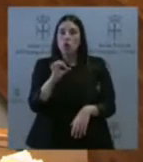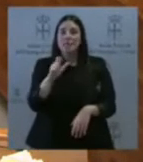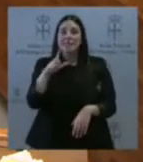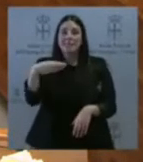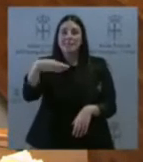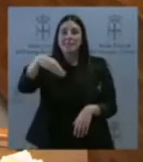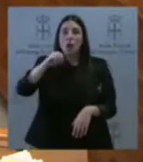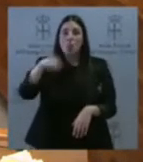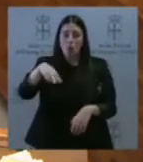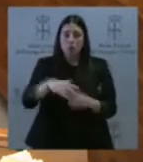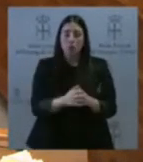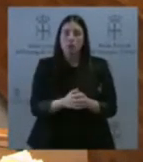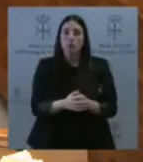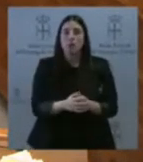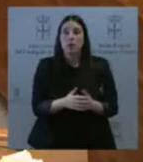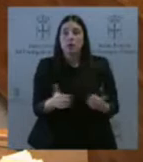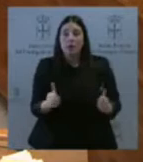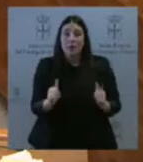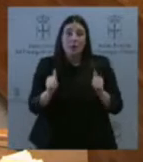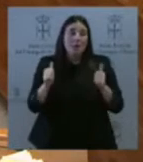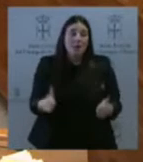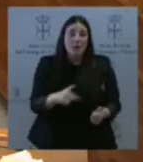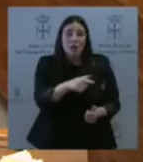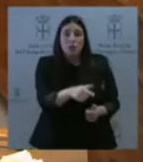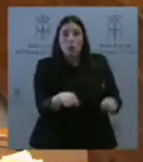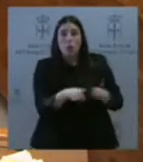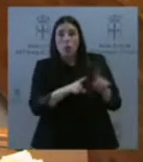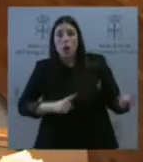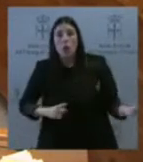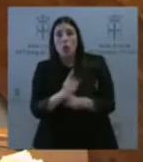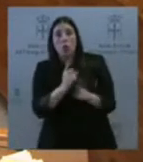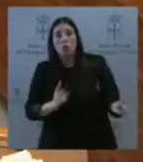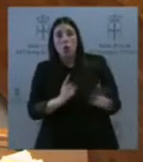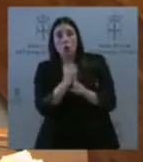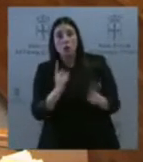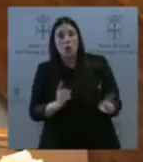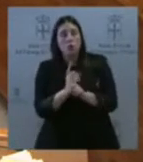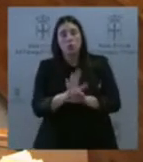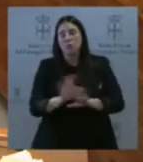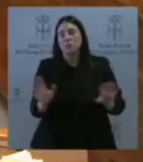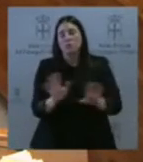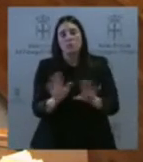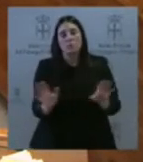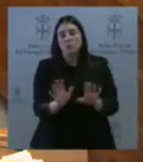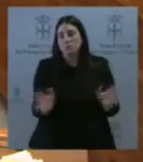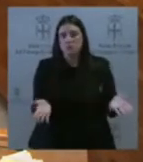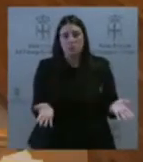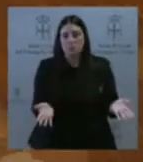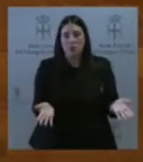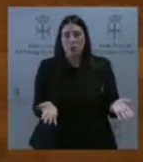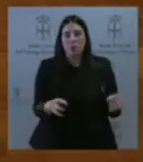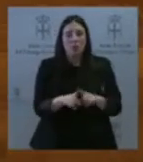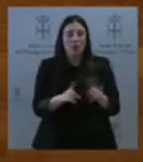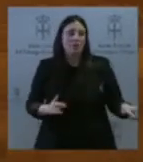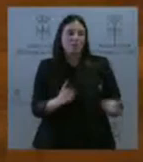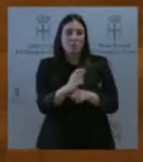interpelación empezar por el descrédito personal, esas comparatives que van a lo personal, cuando yo aquí no vengo como Berta Piñán,